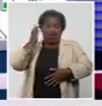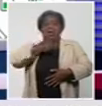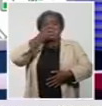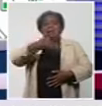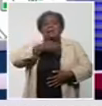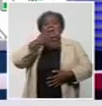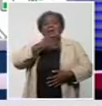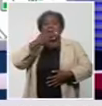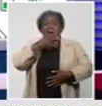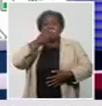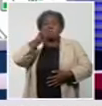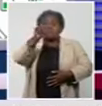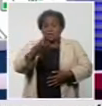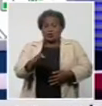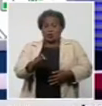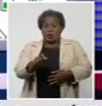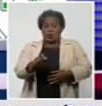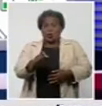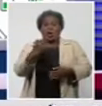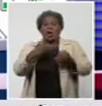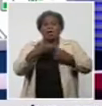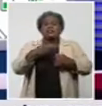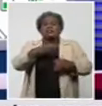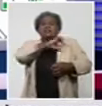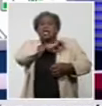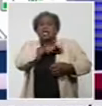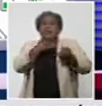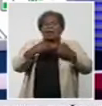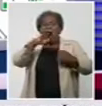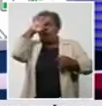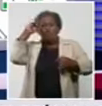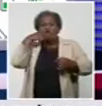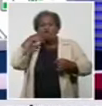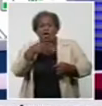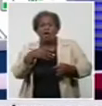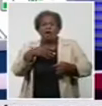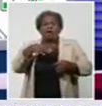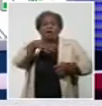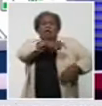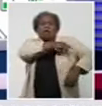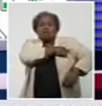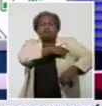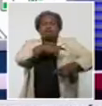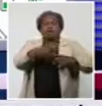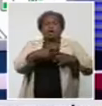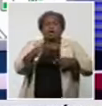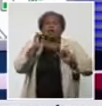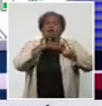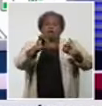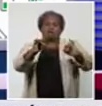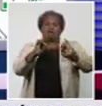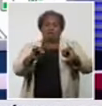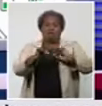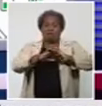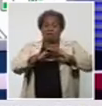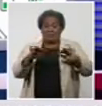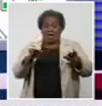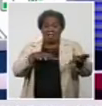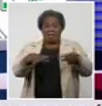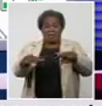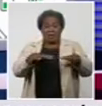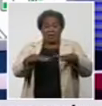esas personas que puedan estar con algún síntoma en la comunidad pues lo reporten a las autoridades sanitarias. Ya se encuentra listo desde el Centro de